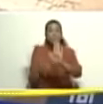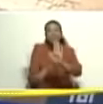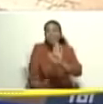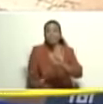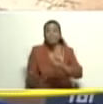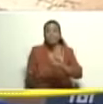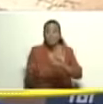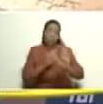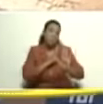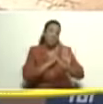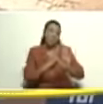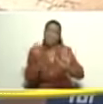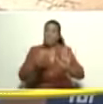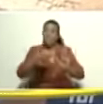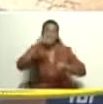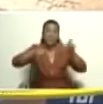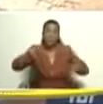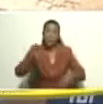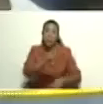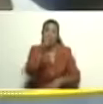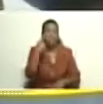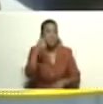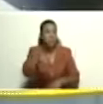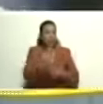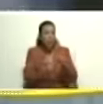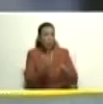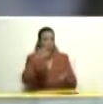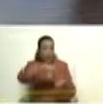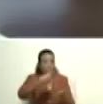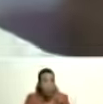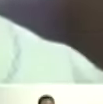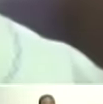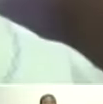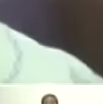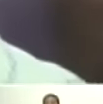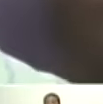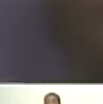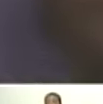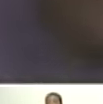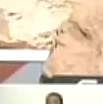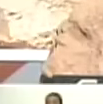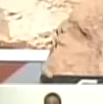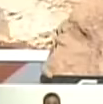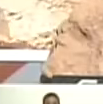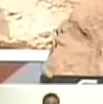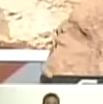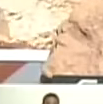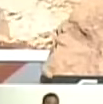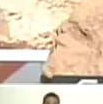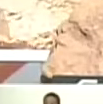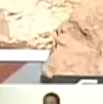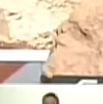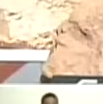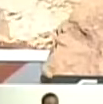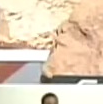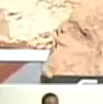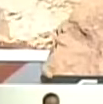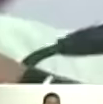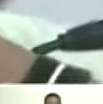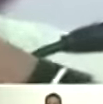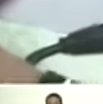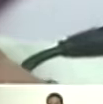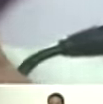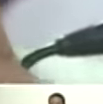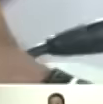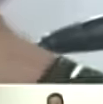Porque hay más demanda, pues. Hay más demanda. Cada vez que lo muestro. Nosotros nos quedamos con esto.